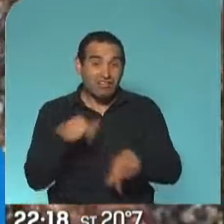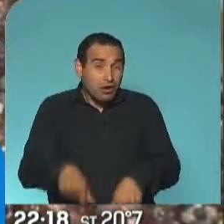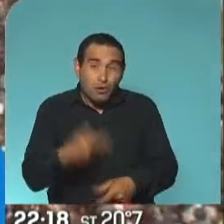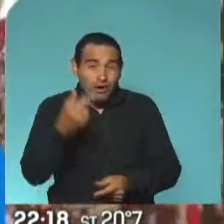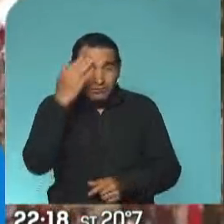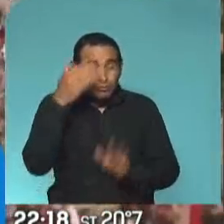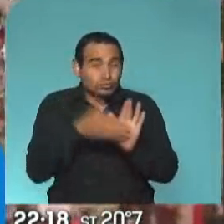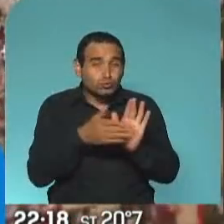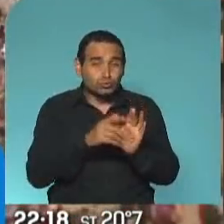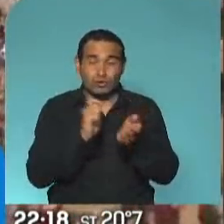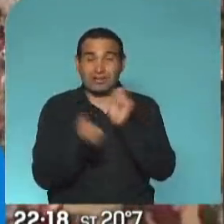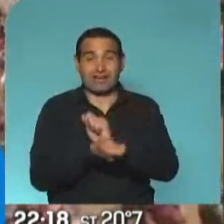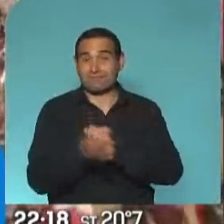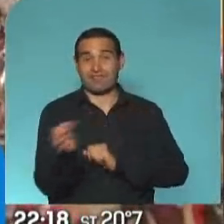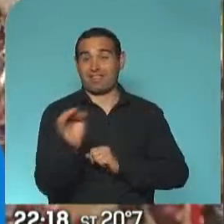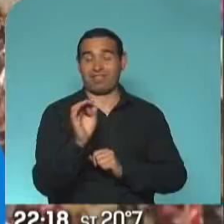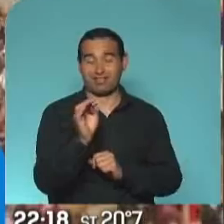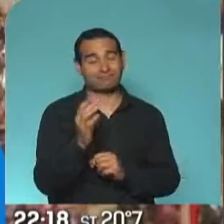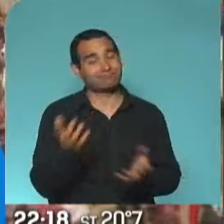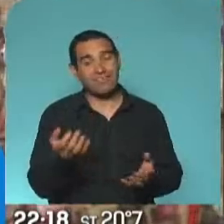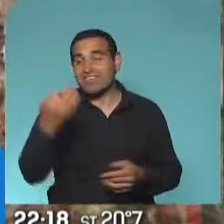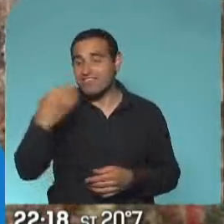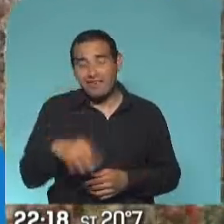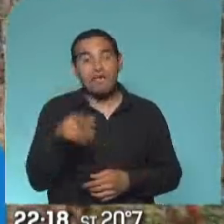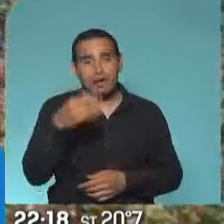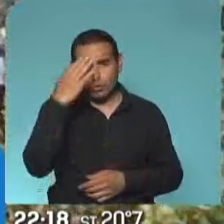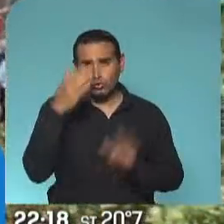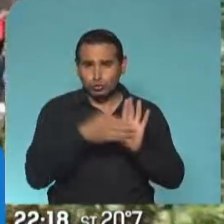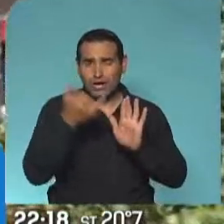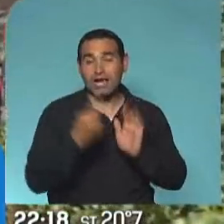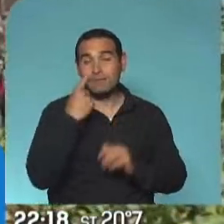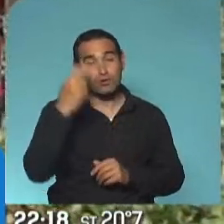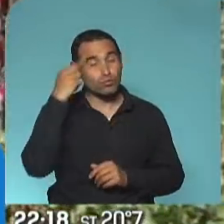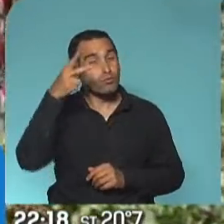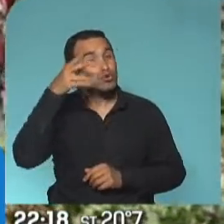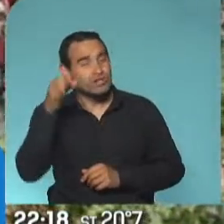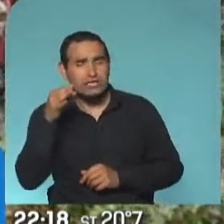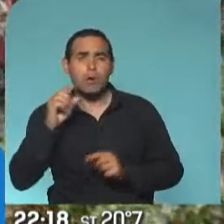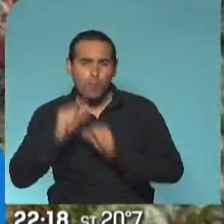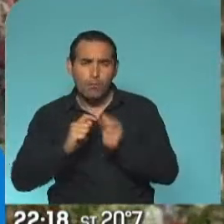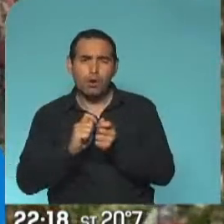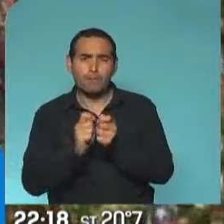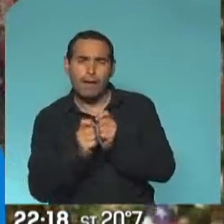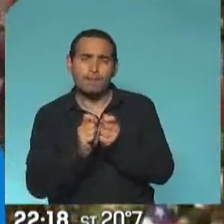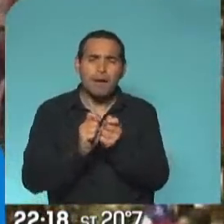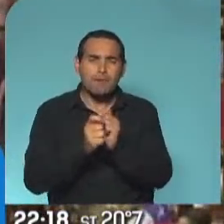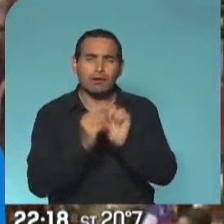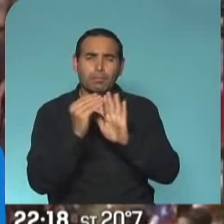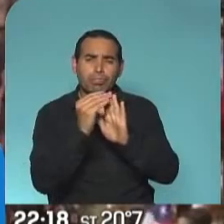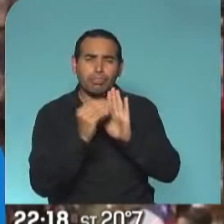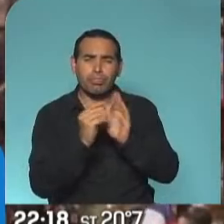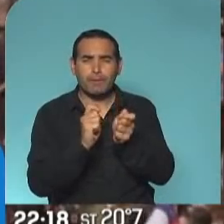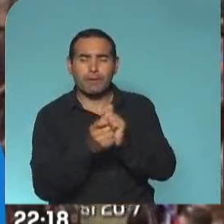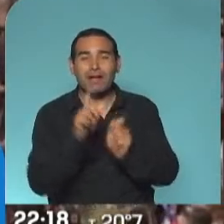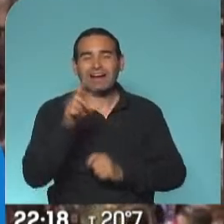es un reseteo institucional. Chile tiene una constitución, que es la de 1980, que se ha ido modificando de a parches. Ricardo Lagos hizo en